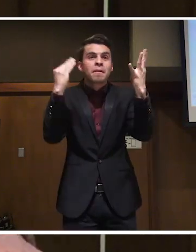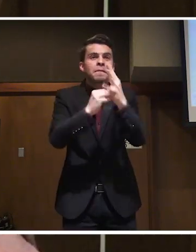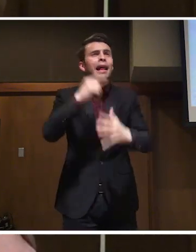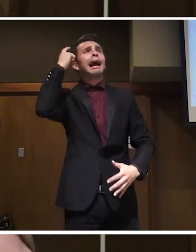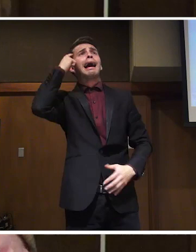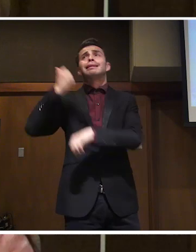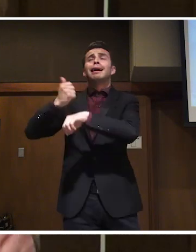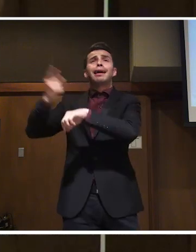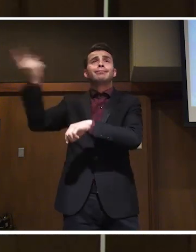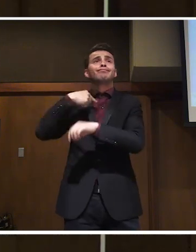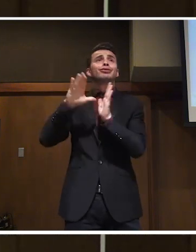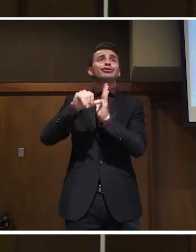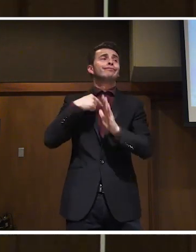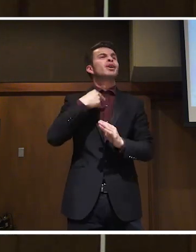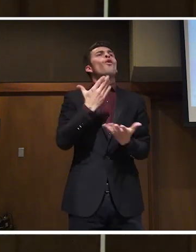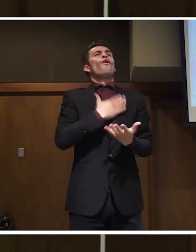Bolívar.